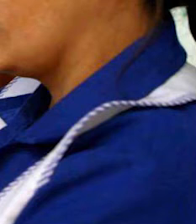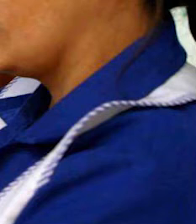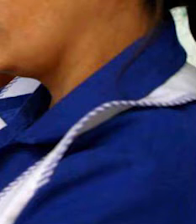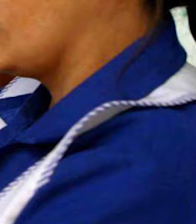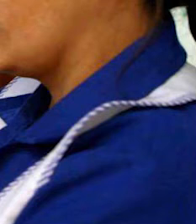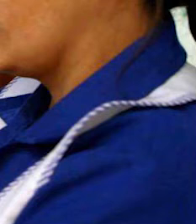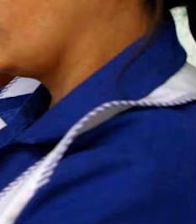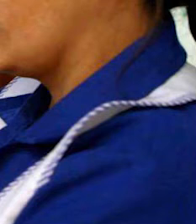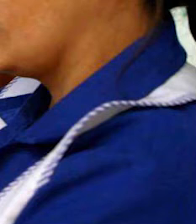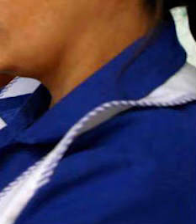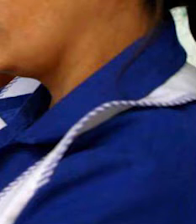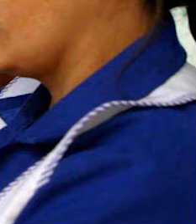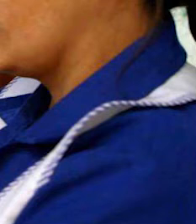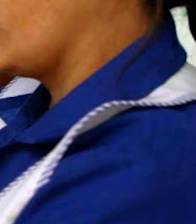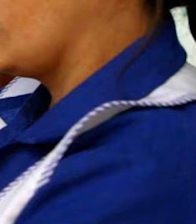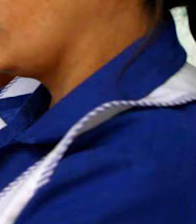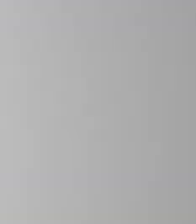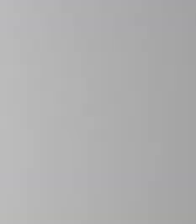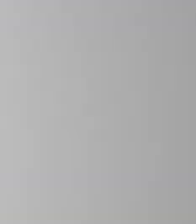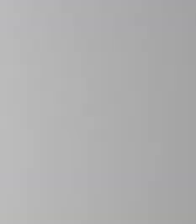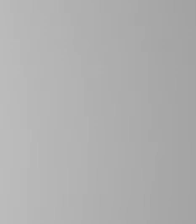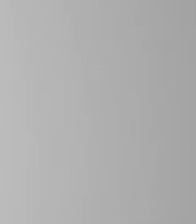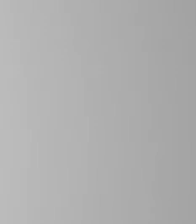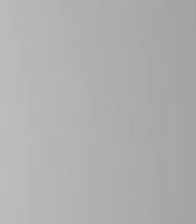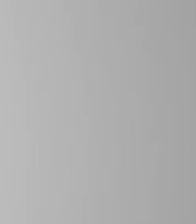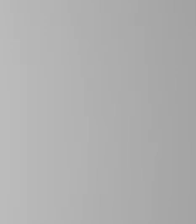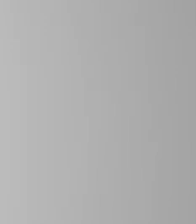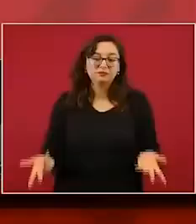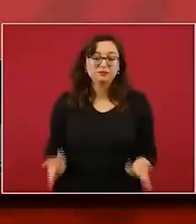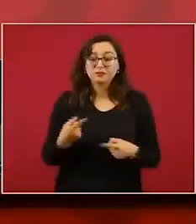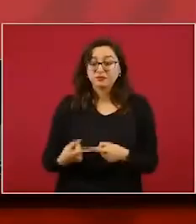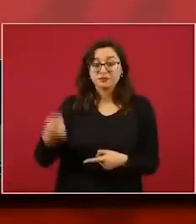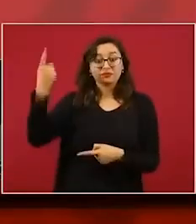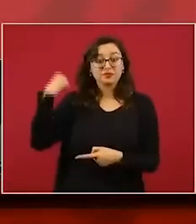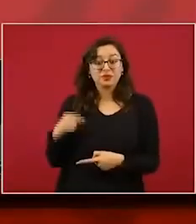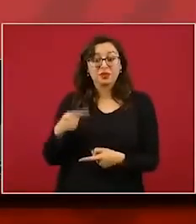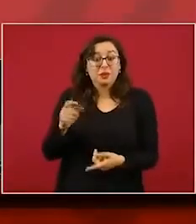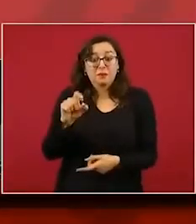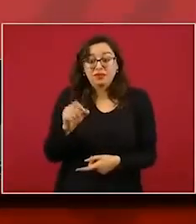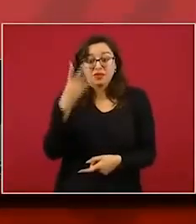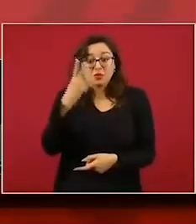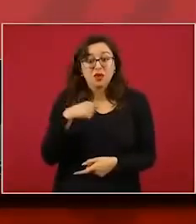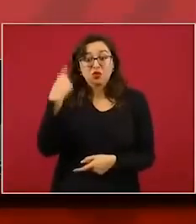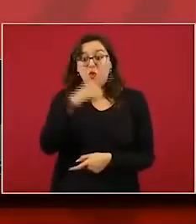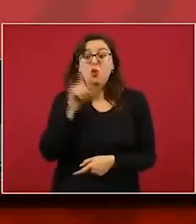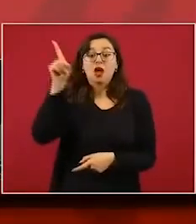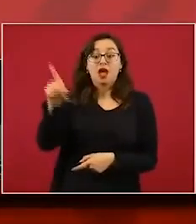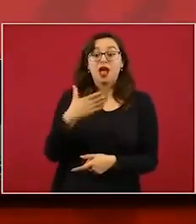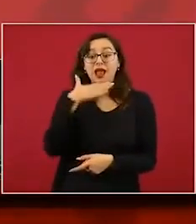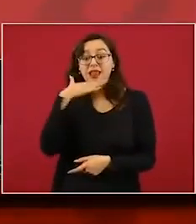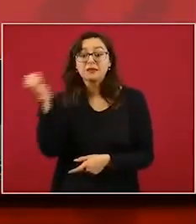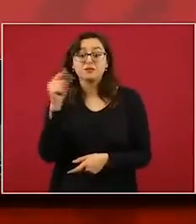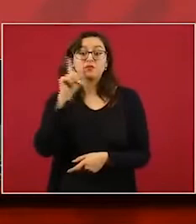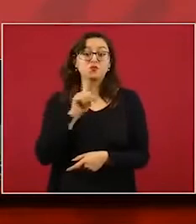jornaleros agrícolas y a trabajadores del hogar esta semana hugo lópez gatell subsecretario de prevención y promoción de la salud confirmó